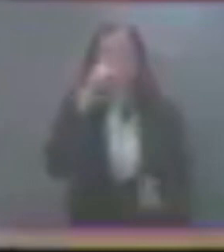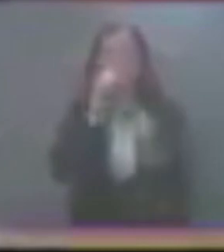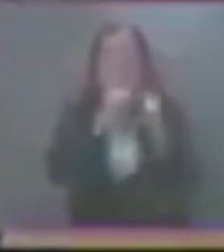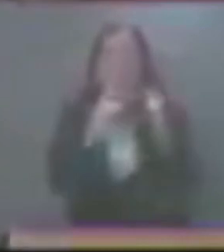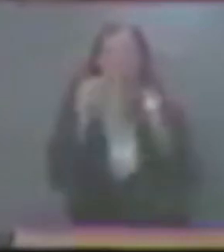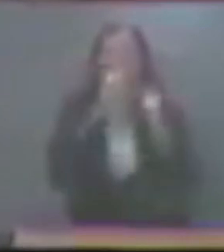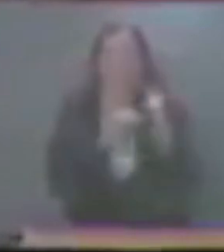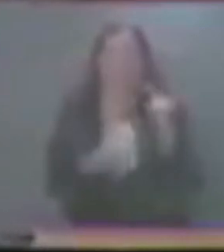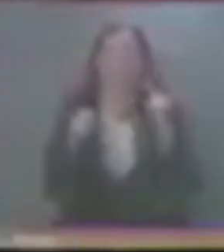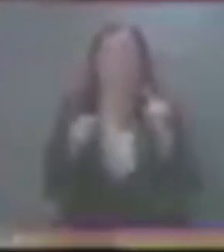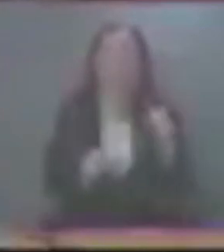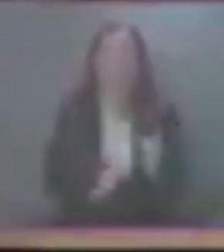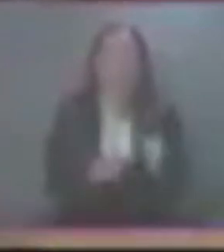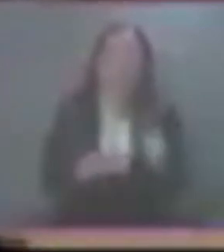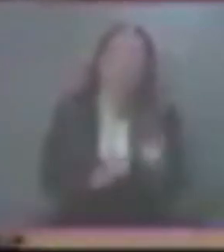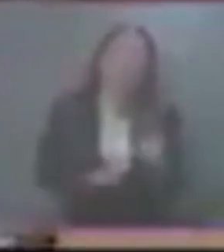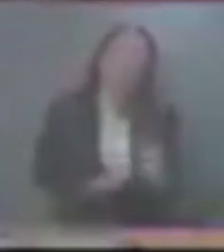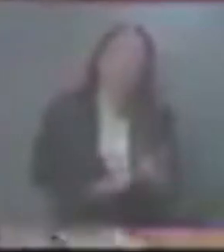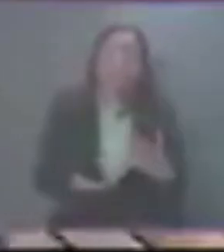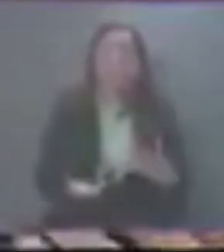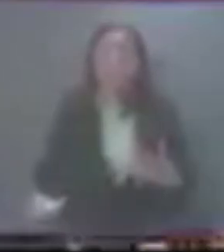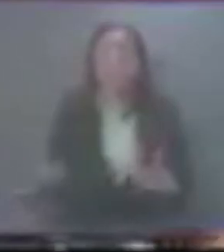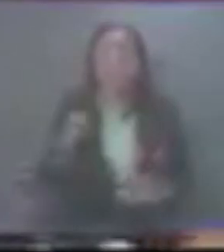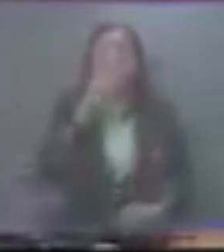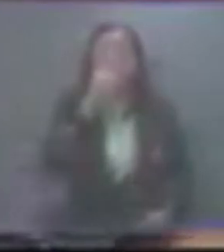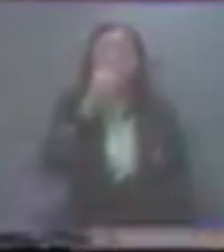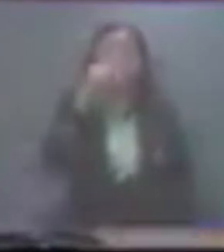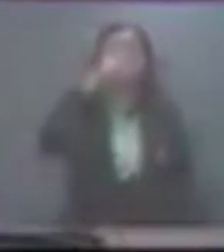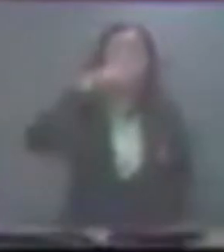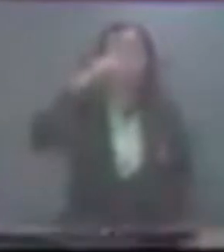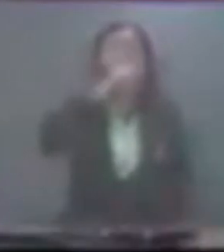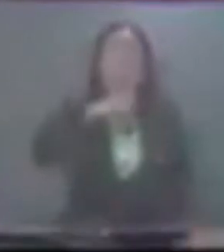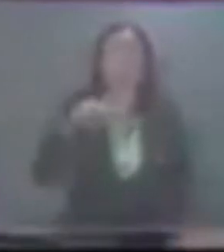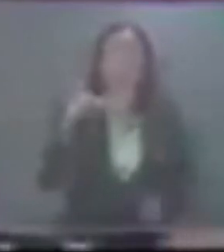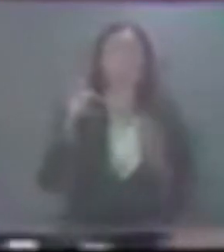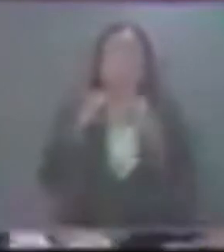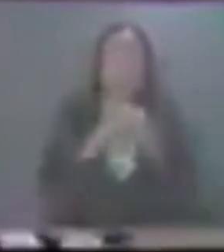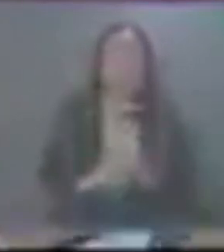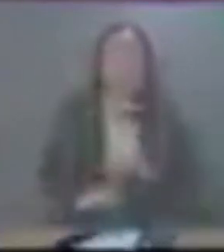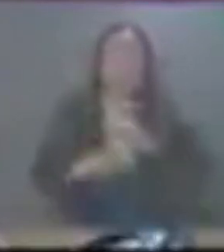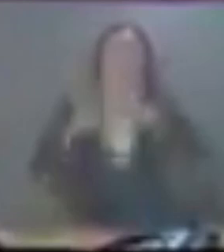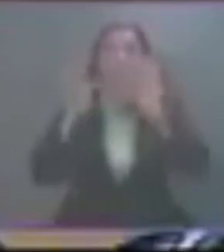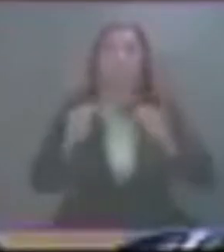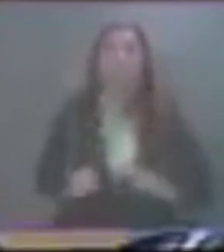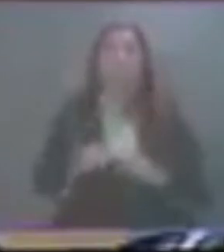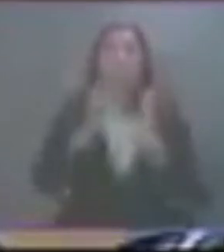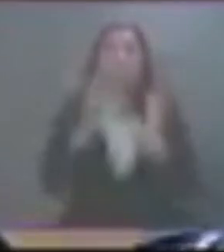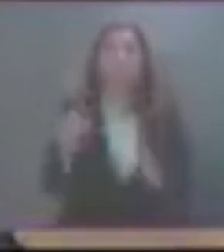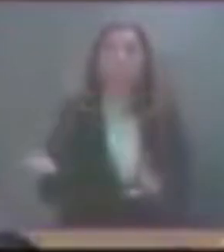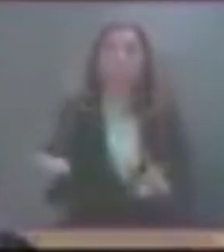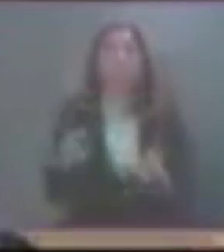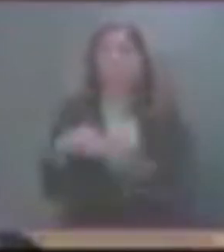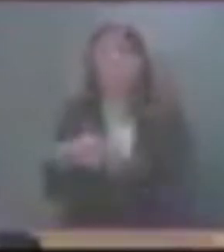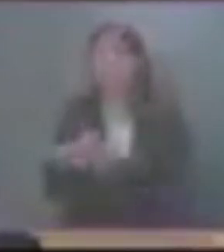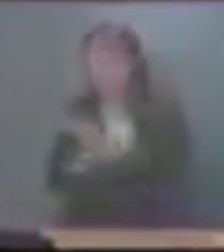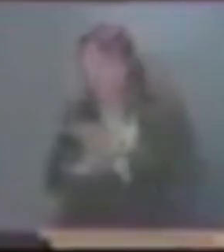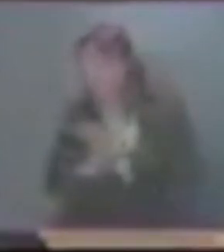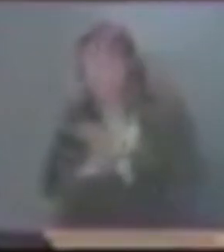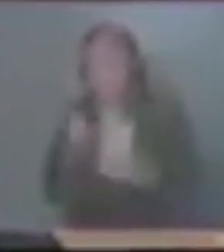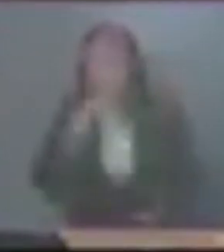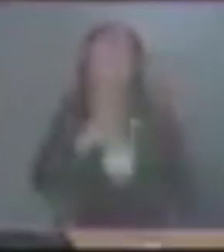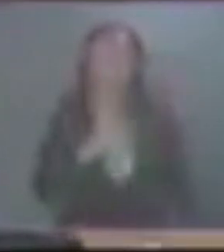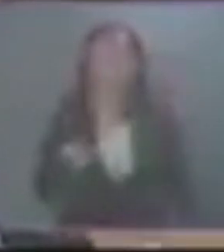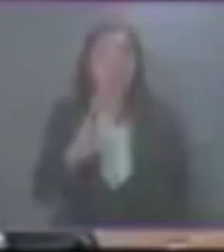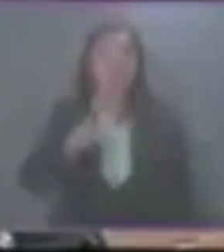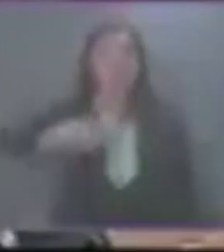presidente de la república que es un medio favorito por cierto con pantallazos porque me tiene bloqueado no le gustan